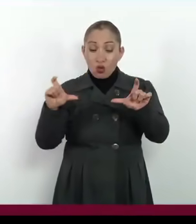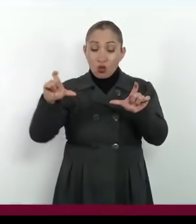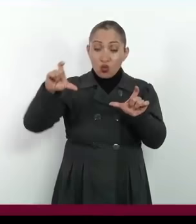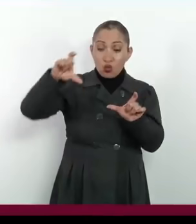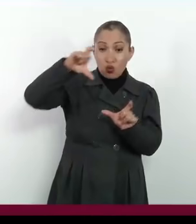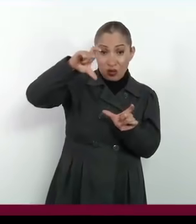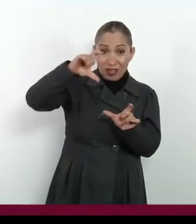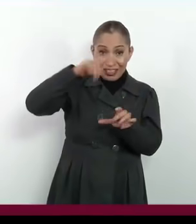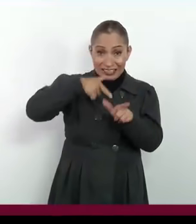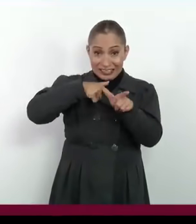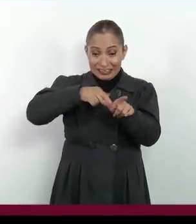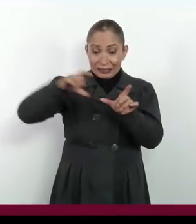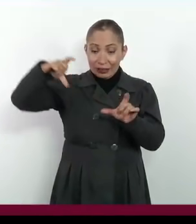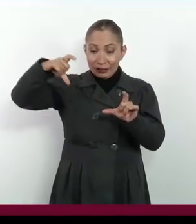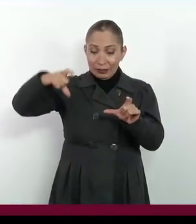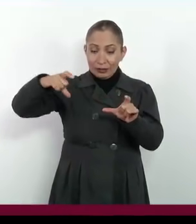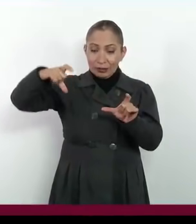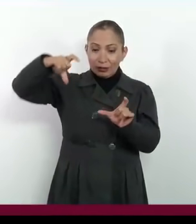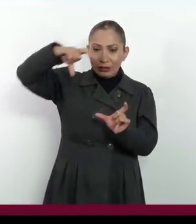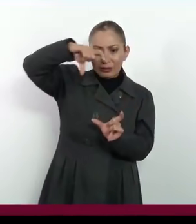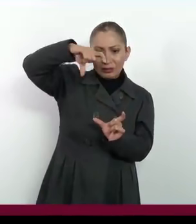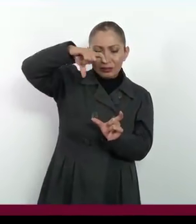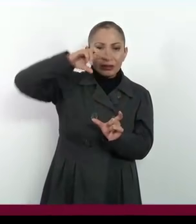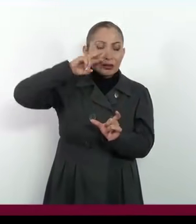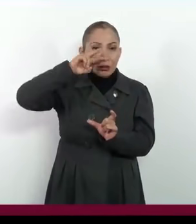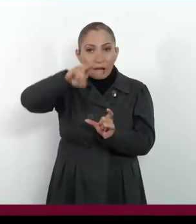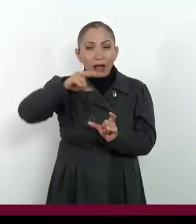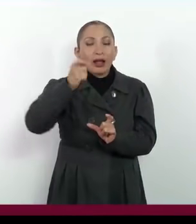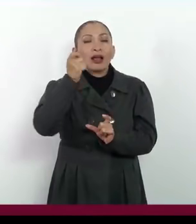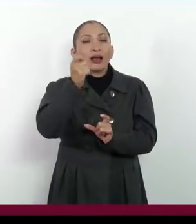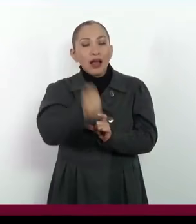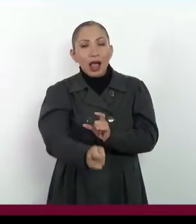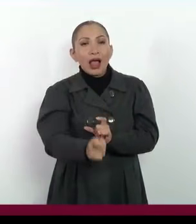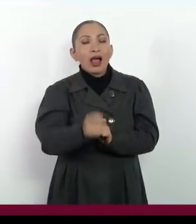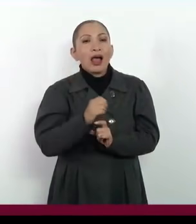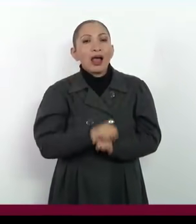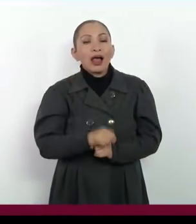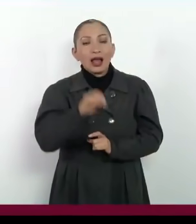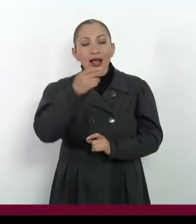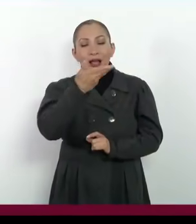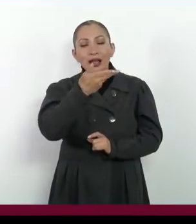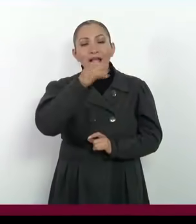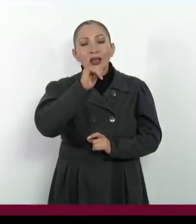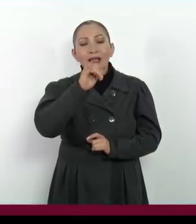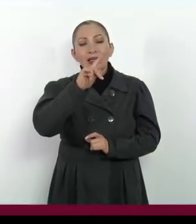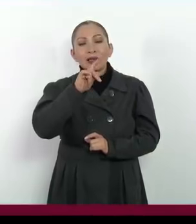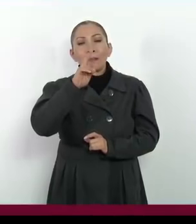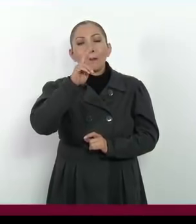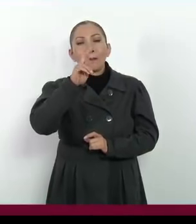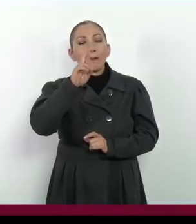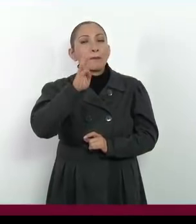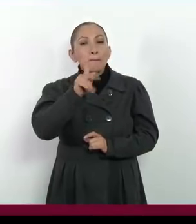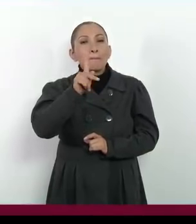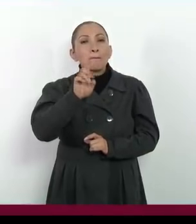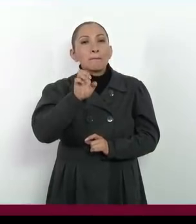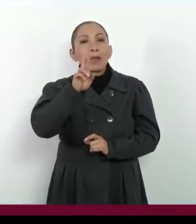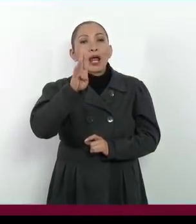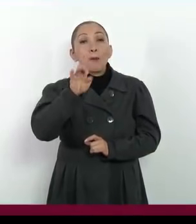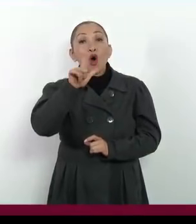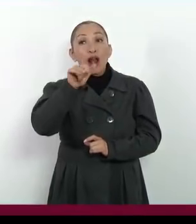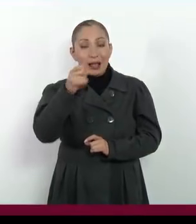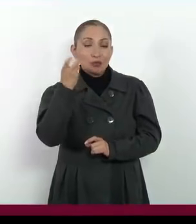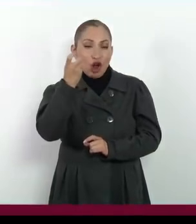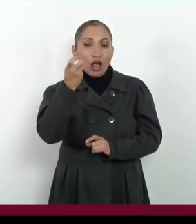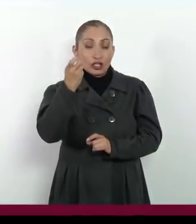al variar la inclinación de nuestro plano, llegamos justo a lo que son las hipérbolas. Y aquí está la razón de